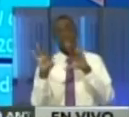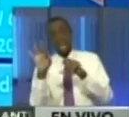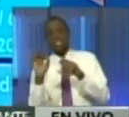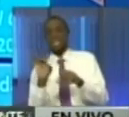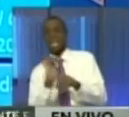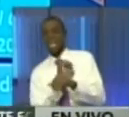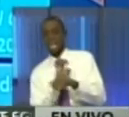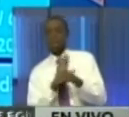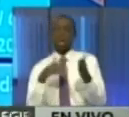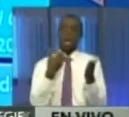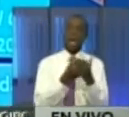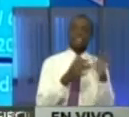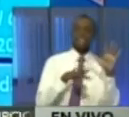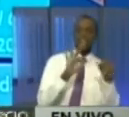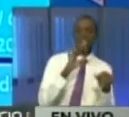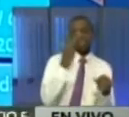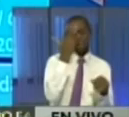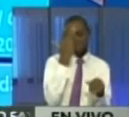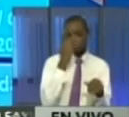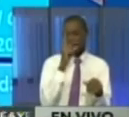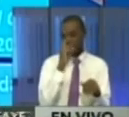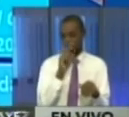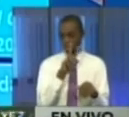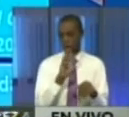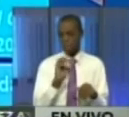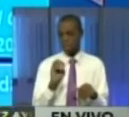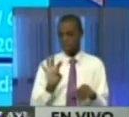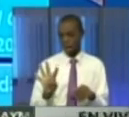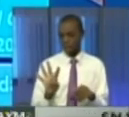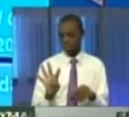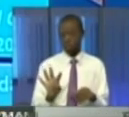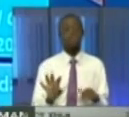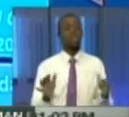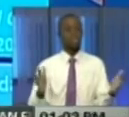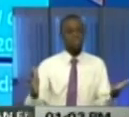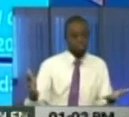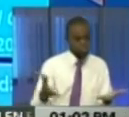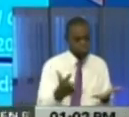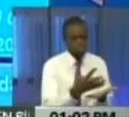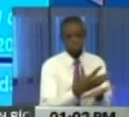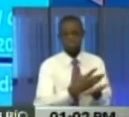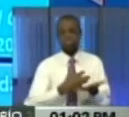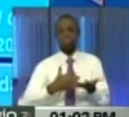un mes del año 2004, y fueron procesadas